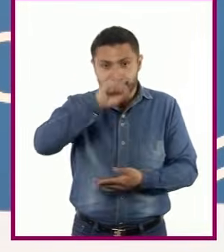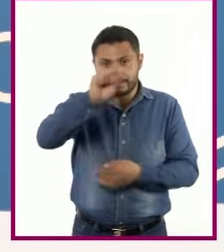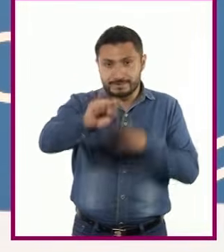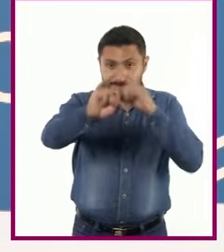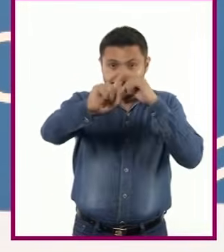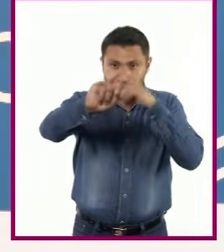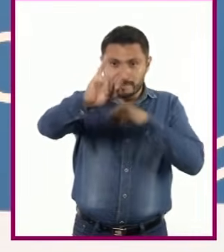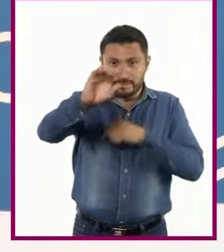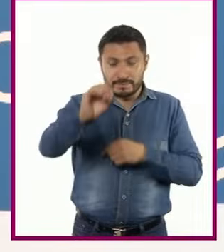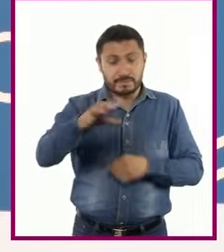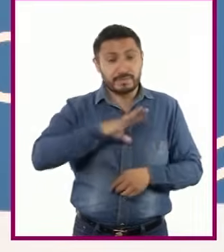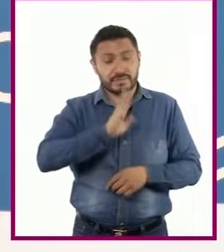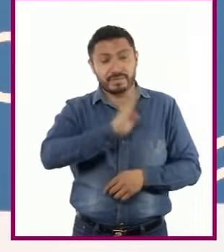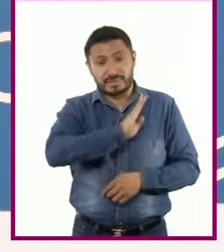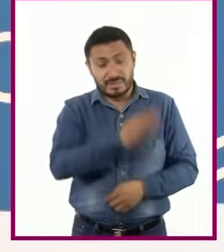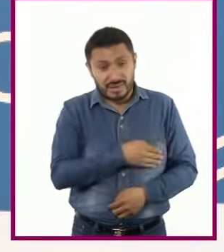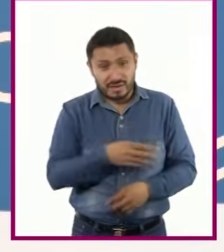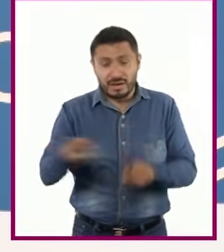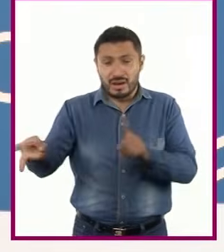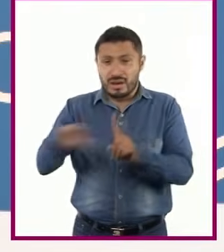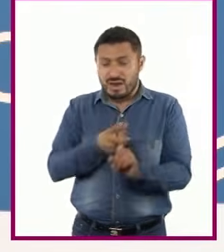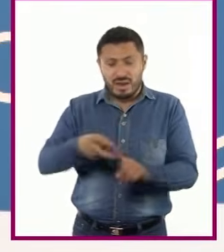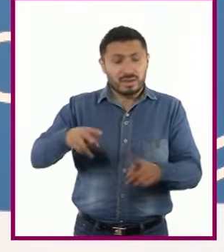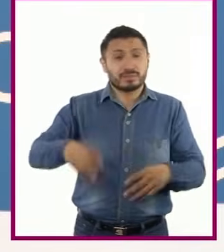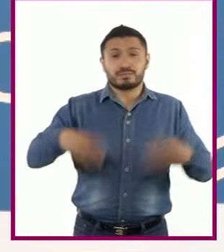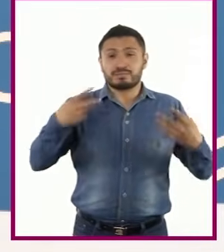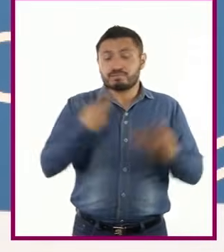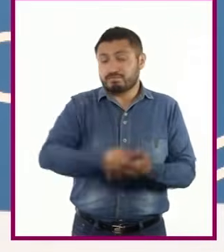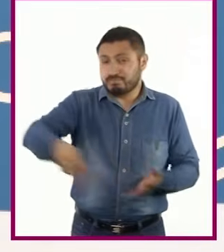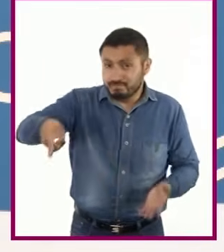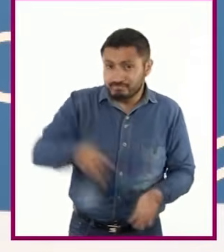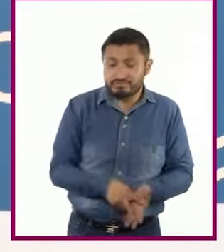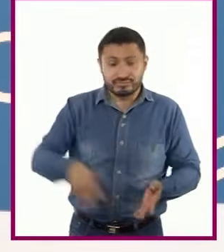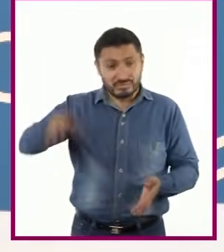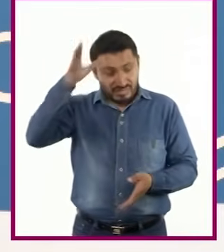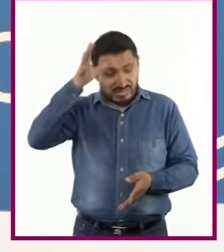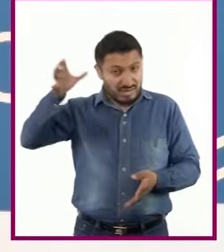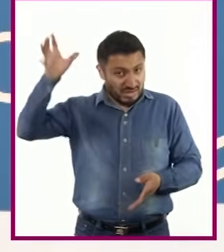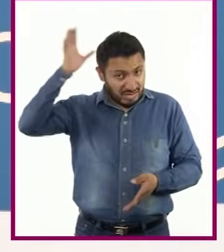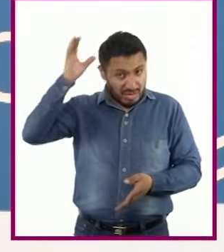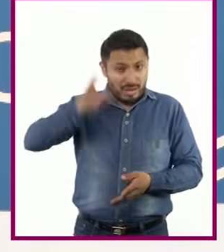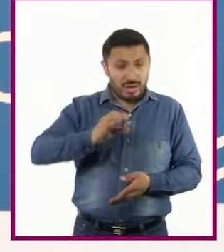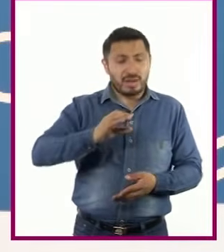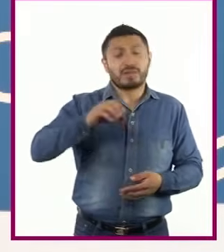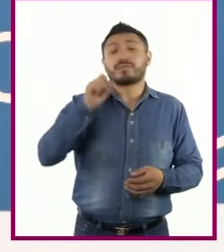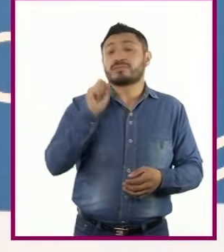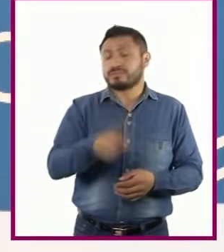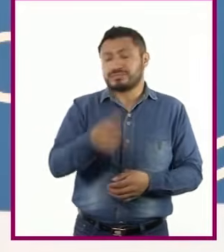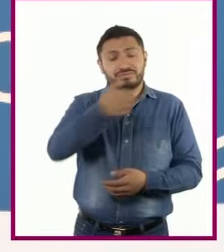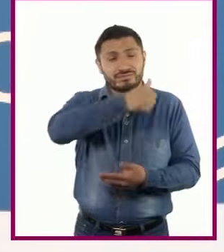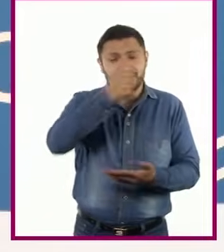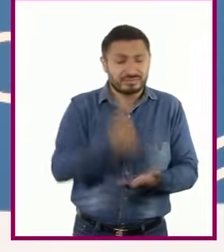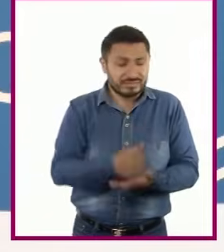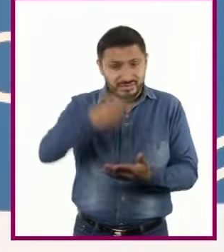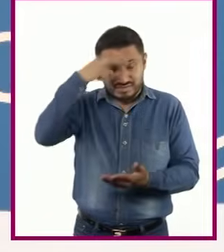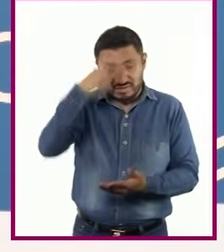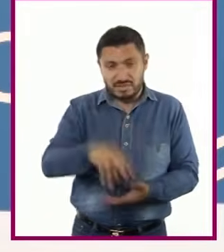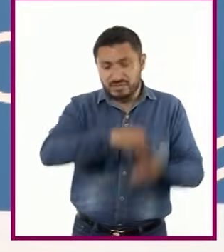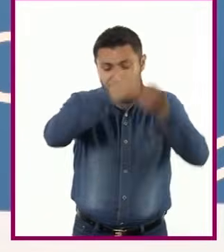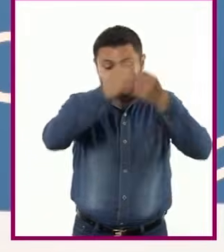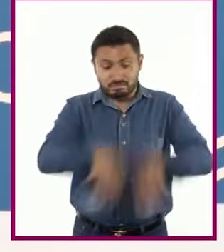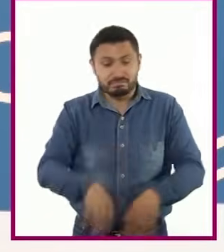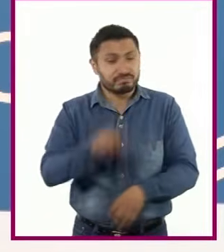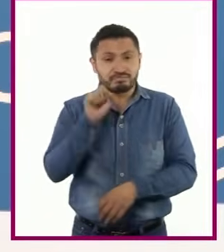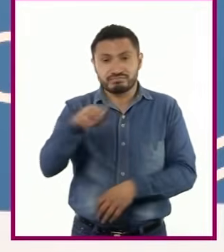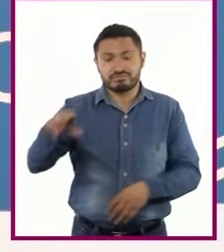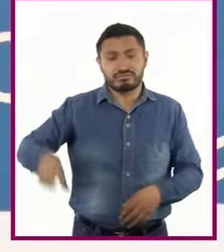españoles capturaron al valiente Cuauhtémoc. Así fue derrotada la Ciudad de México y con ella el